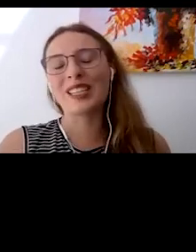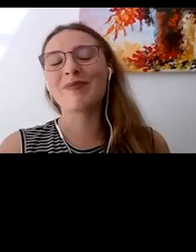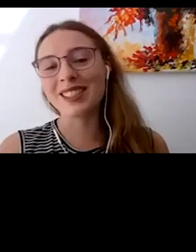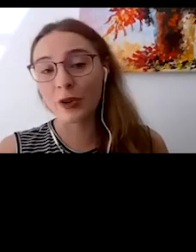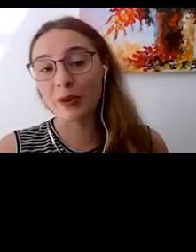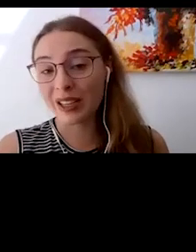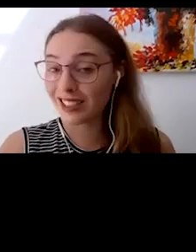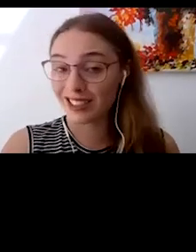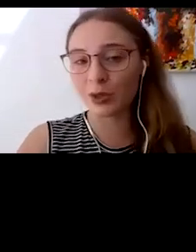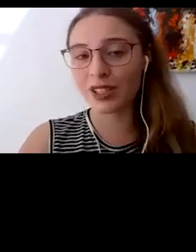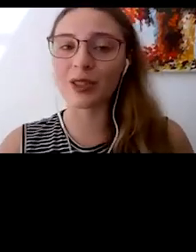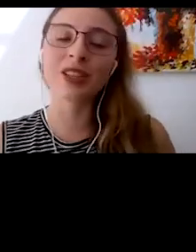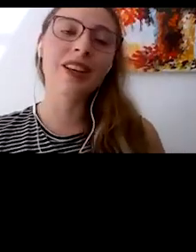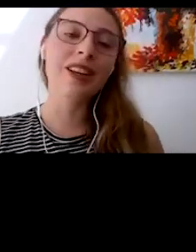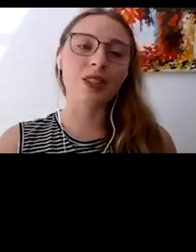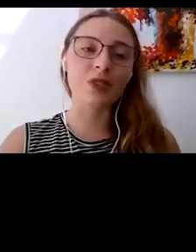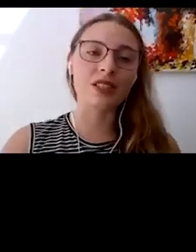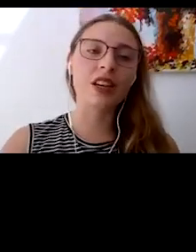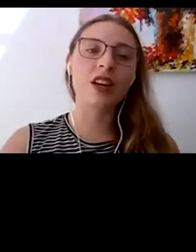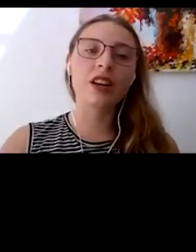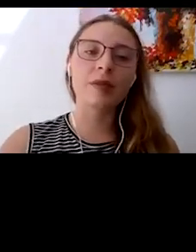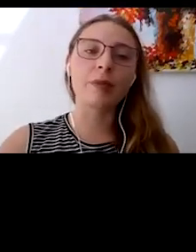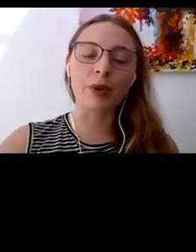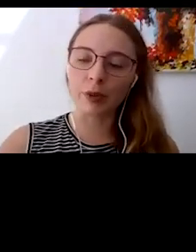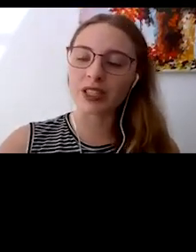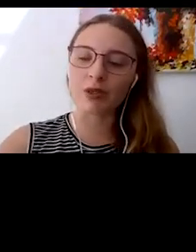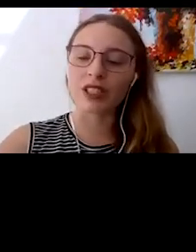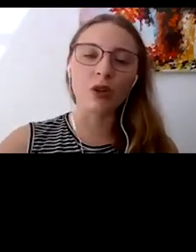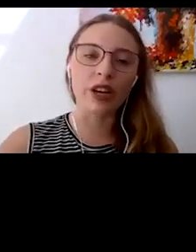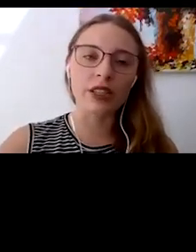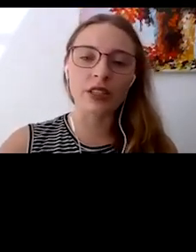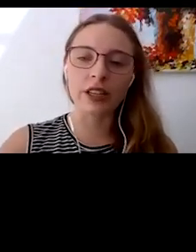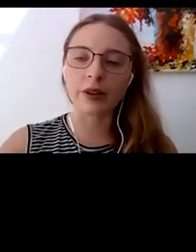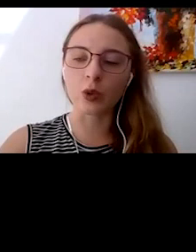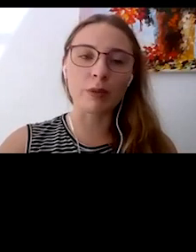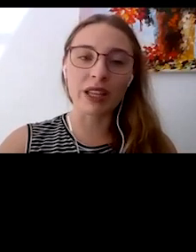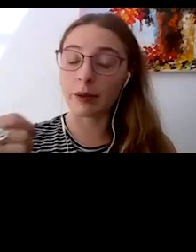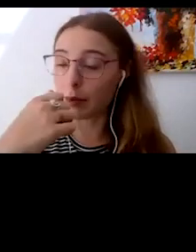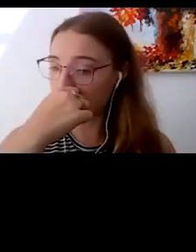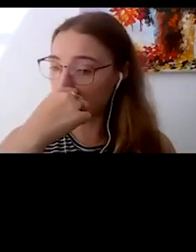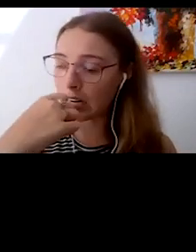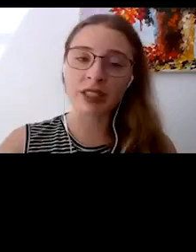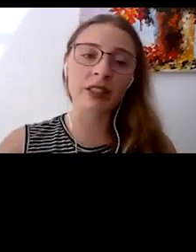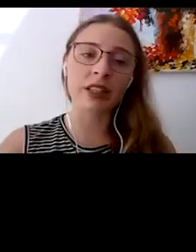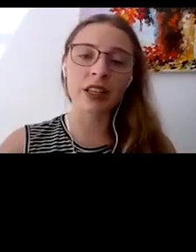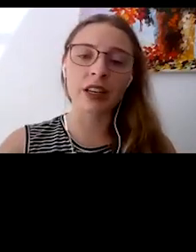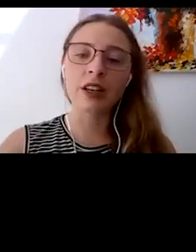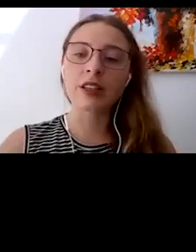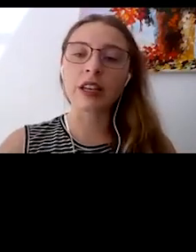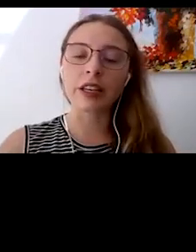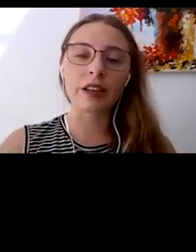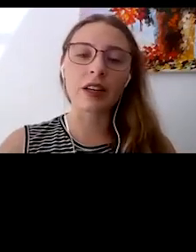no puede pasar, no debería de estar sucediendo. Entonces, por obvias razones no es un tema de la empresa tiene